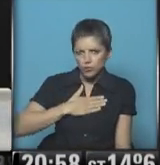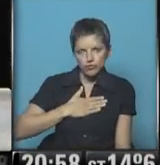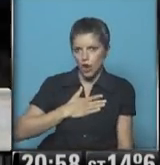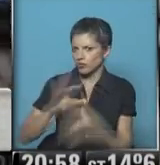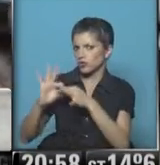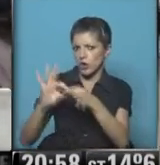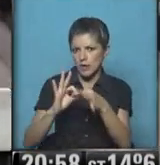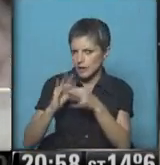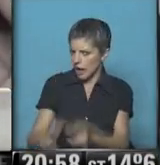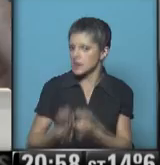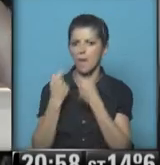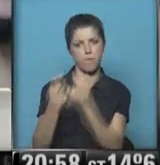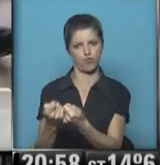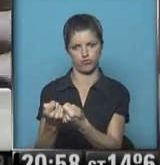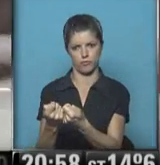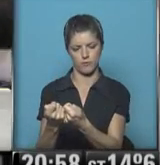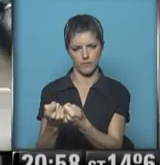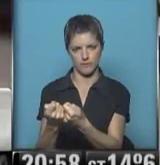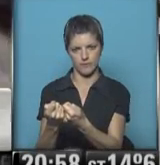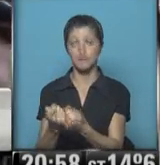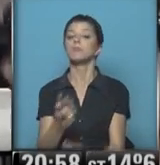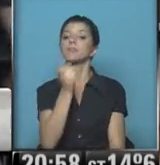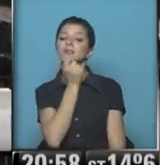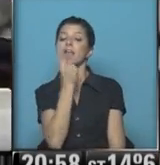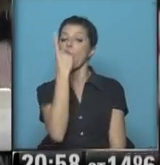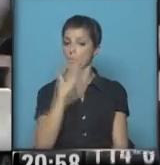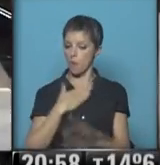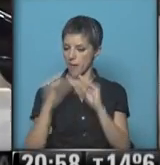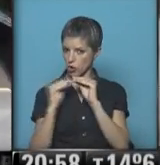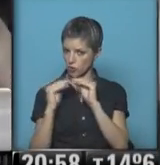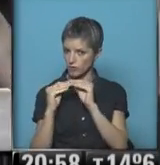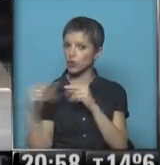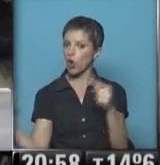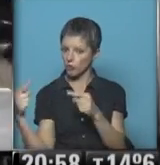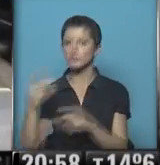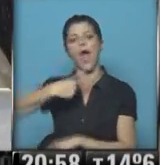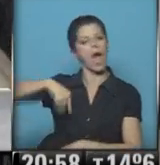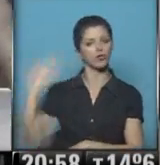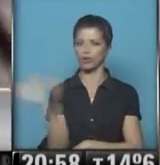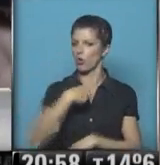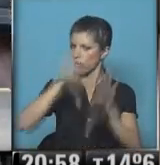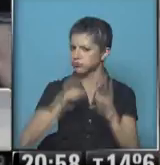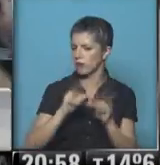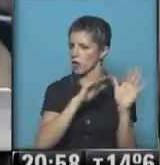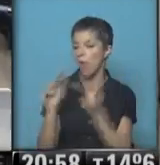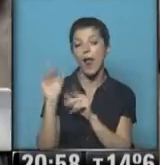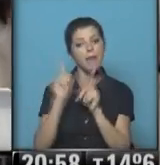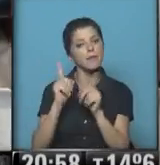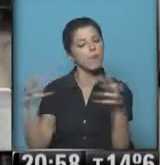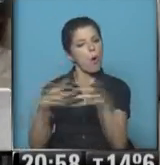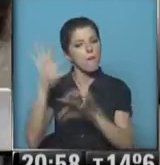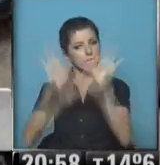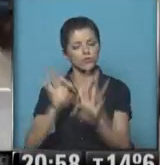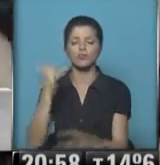incondicionalmente cuando tocan a un compañero nos tocan a todos somos parte del mismo proyecto y ya estamos